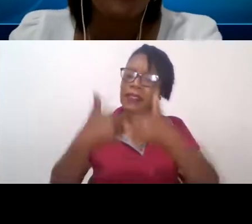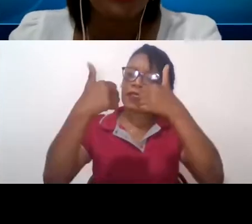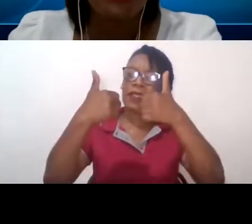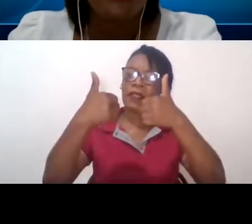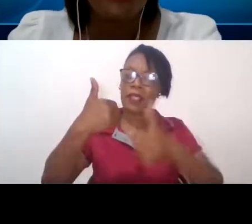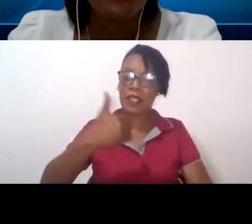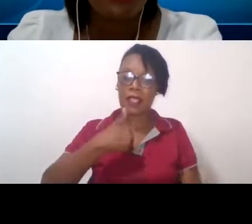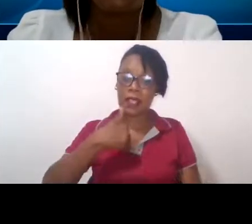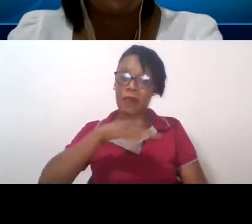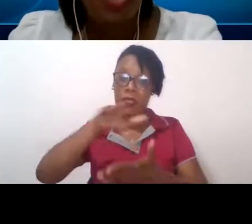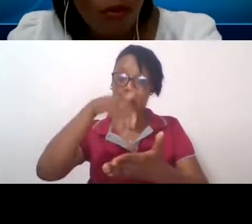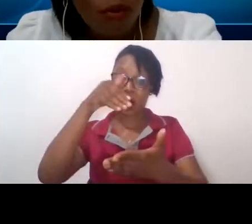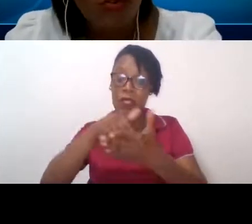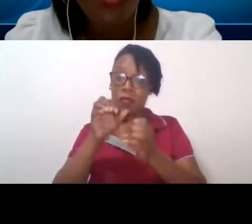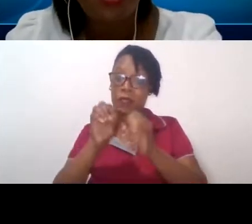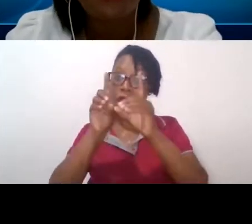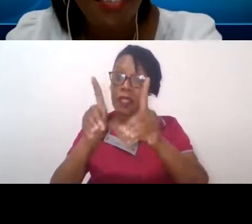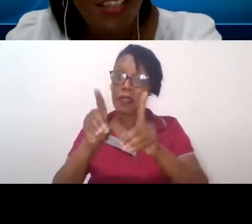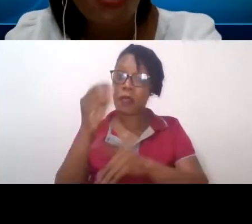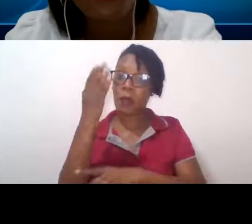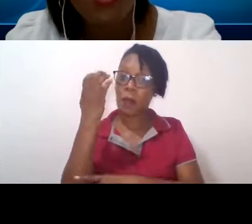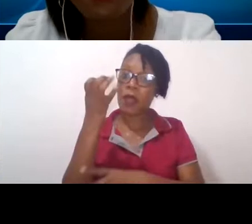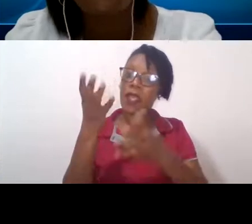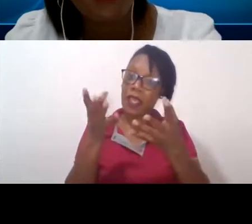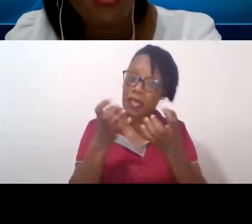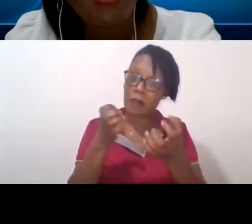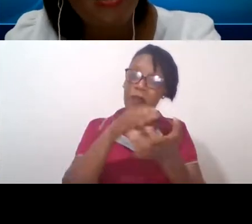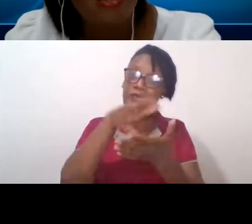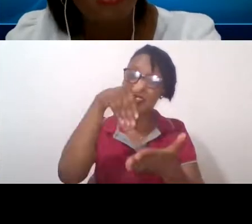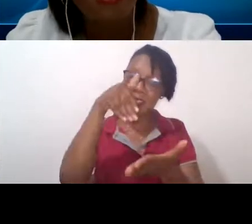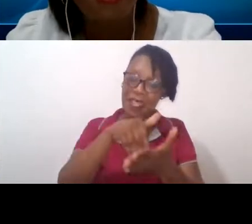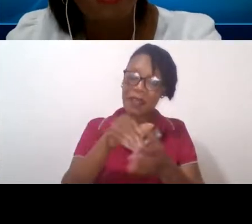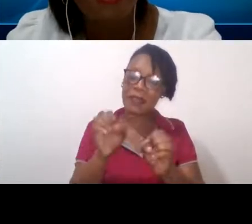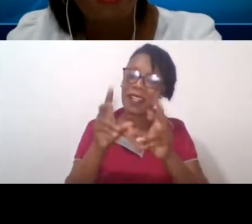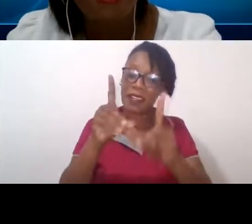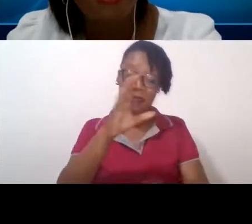centros educativos, porque queremos, colegas, centros educativos de calidad,